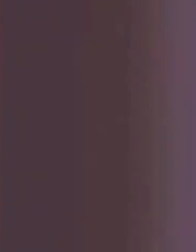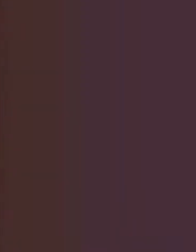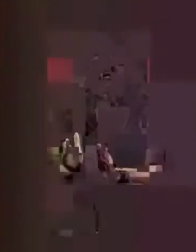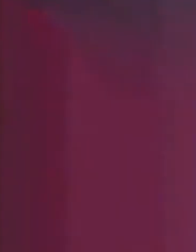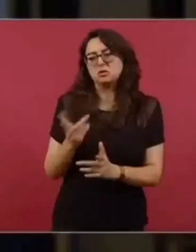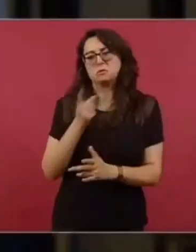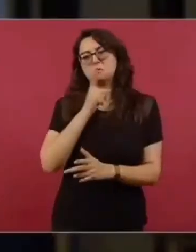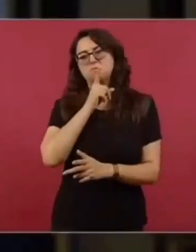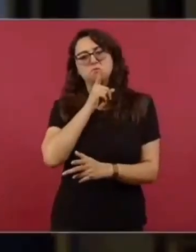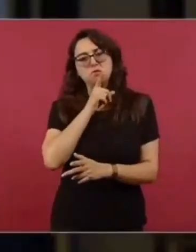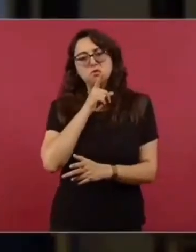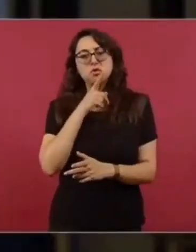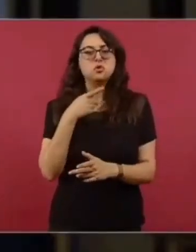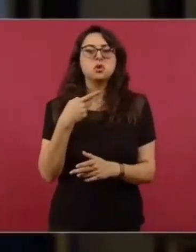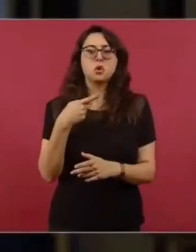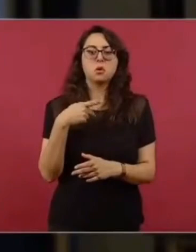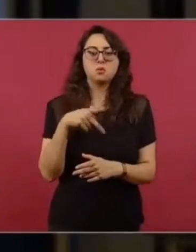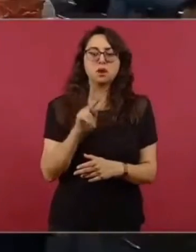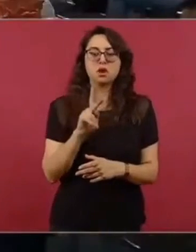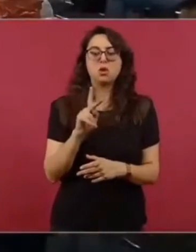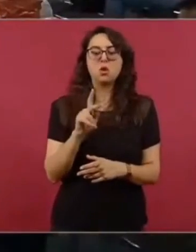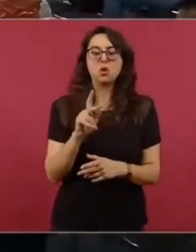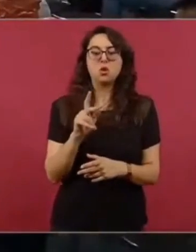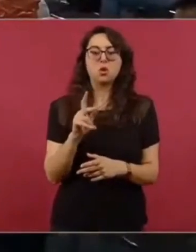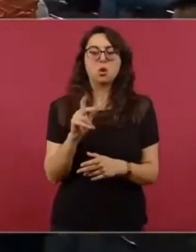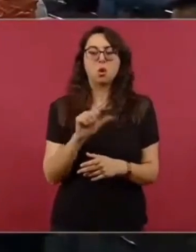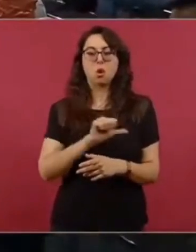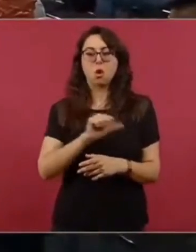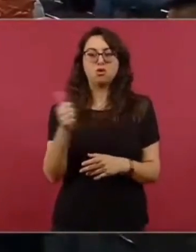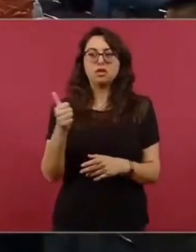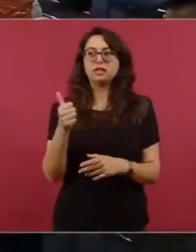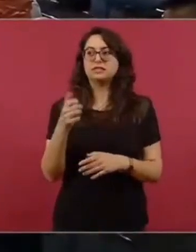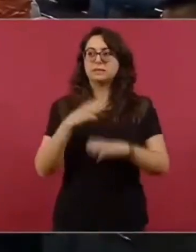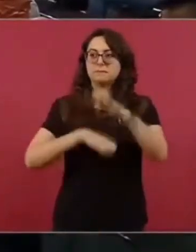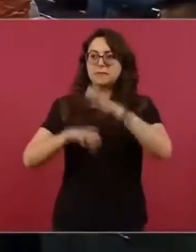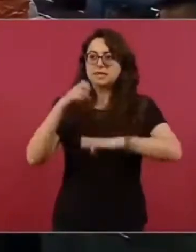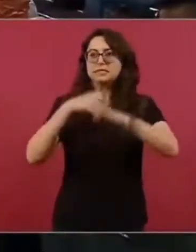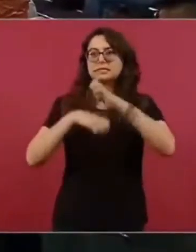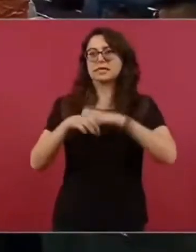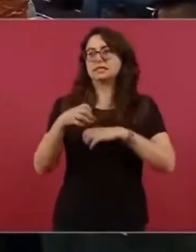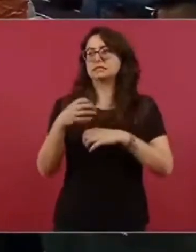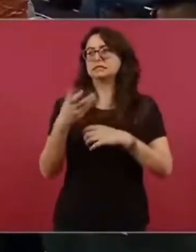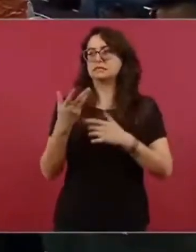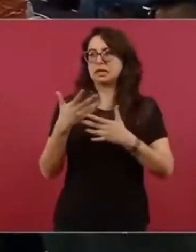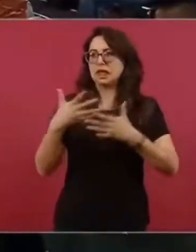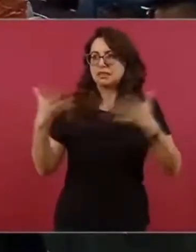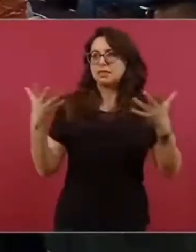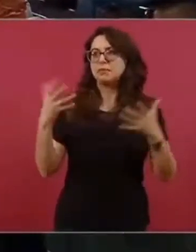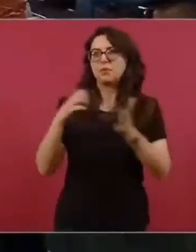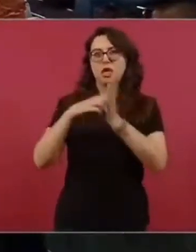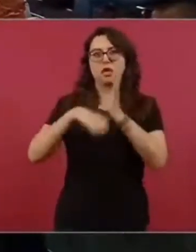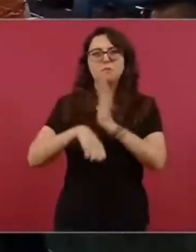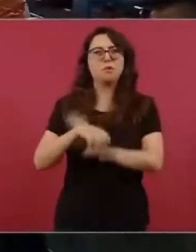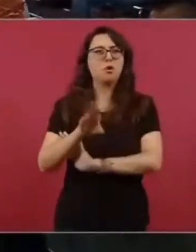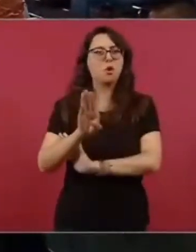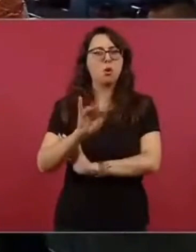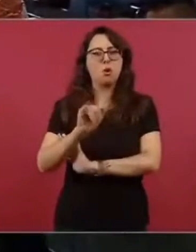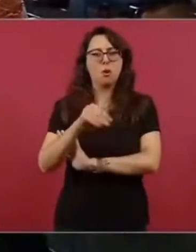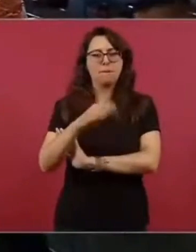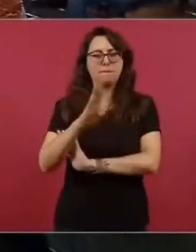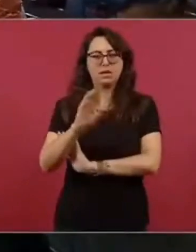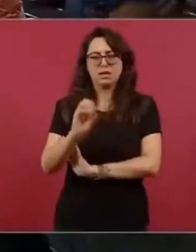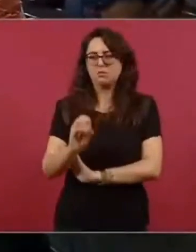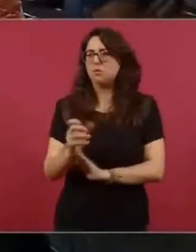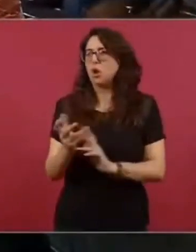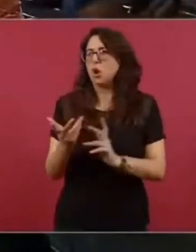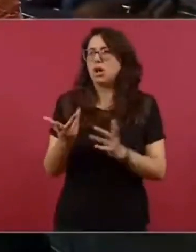corporativos mexicanos, a las empresas que trabajan con trigo, como Bimbo.